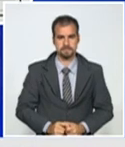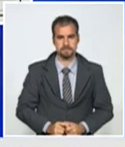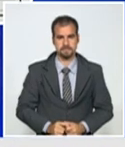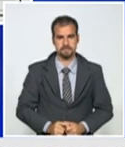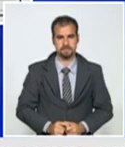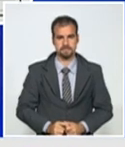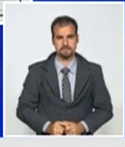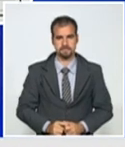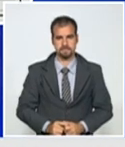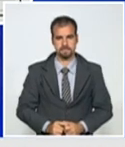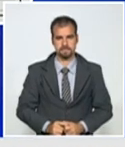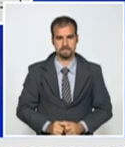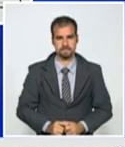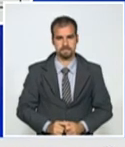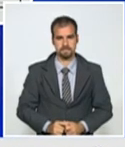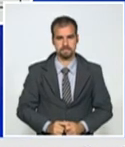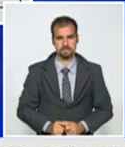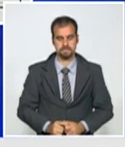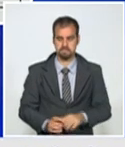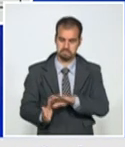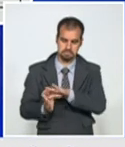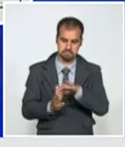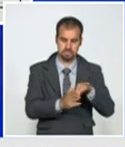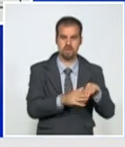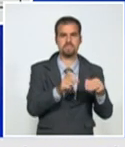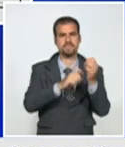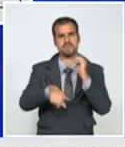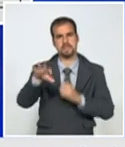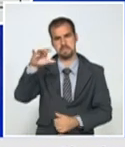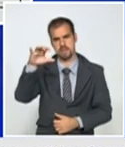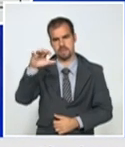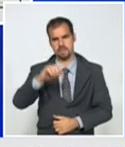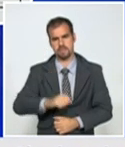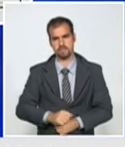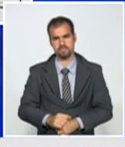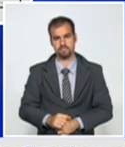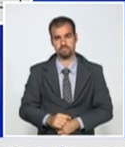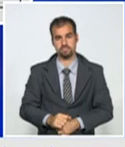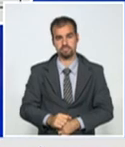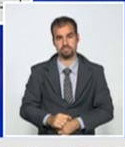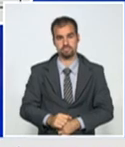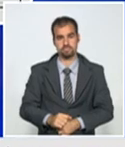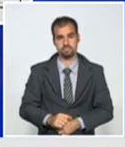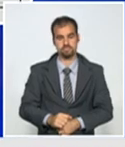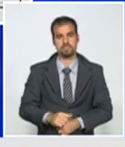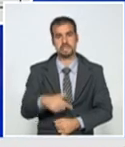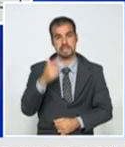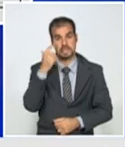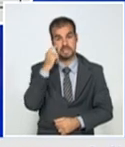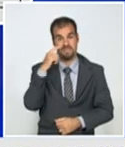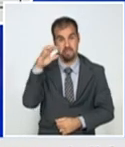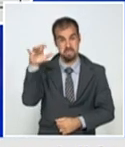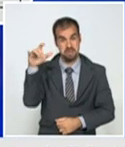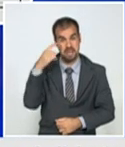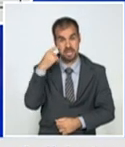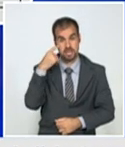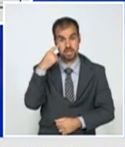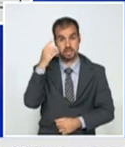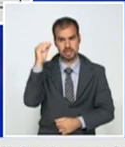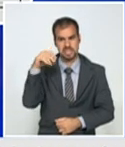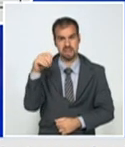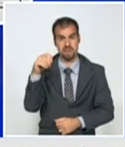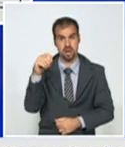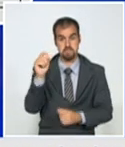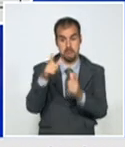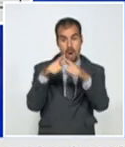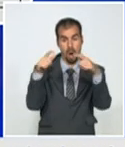Y Pinar del Río, que es otra provincia que estuvo en los primeros lugares, ha ido